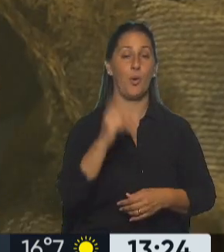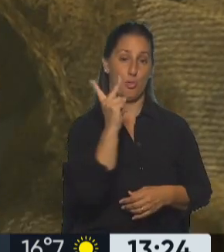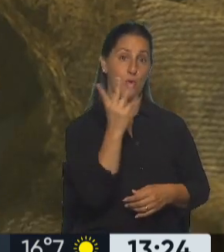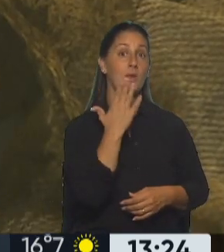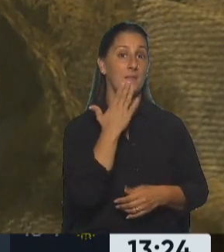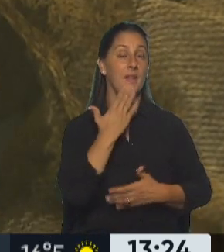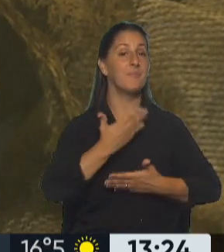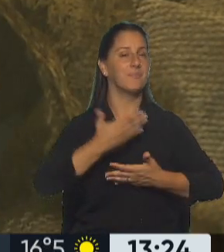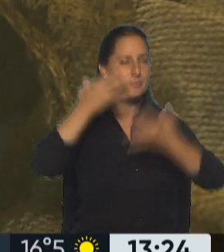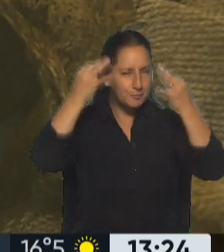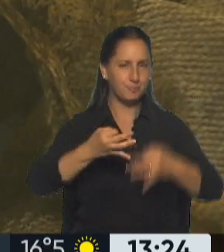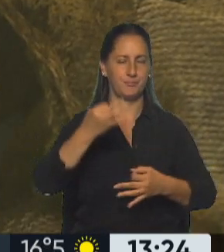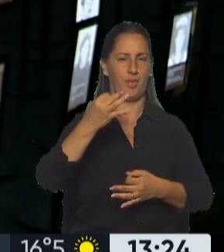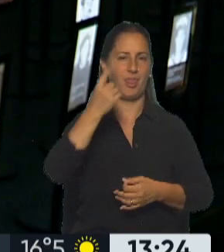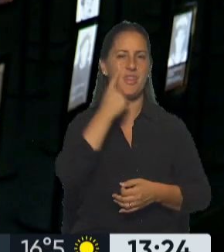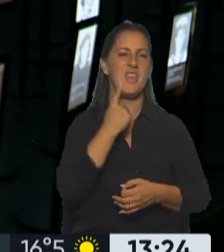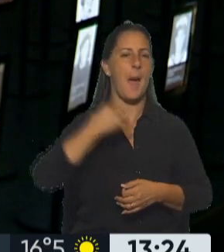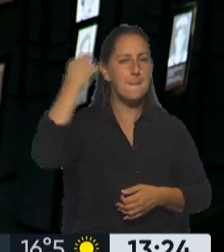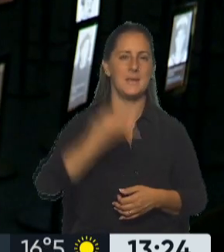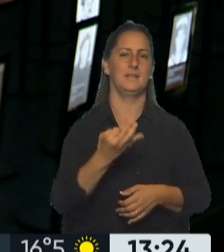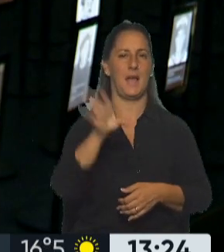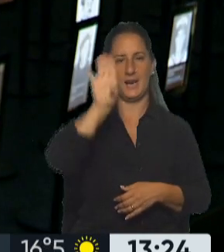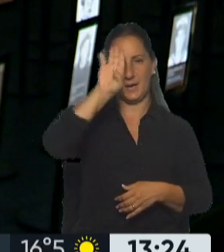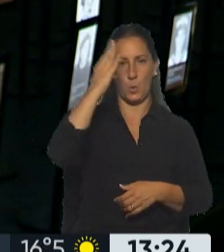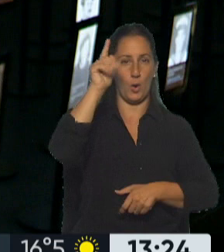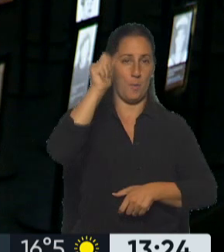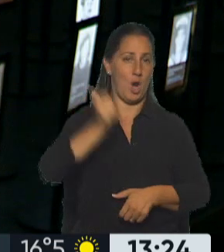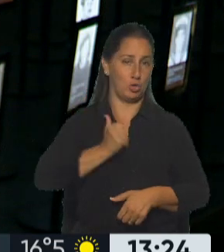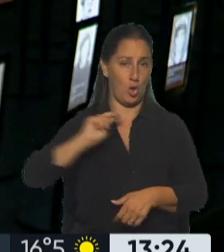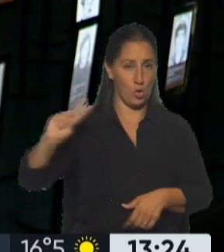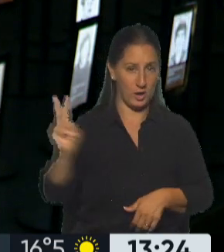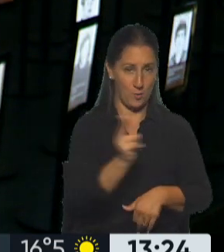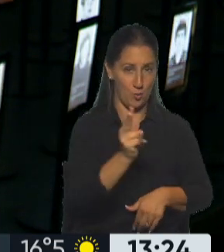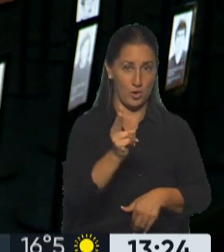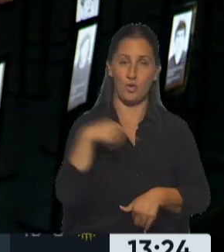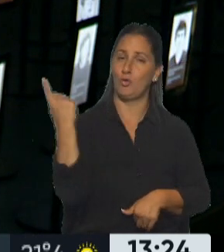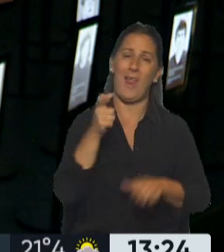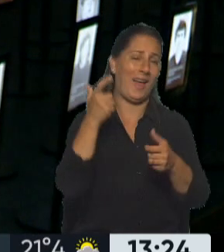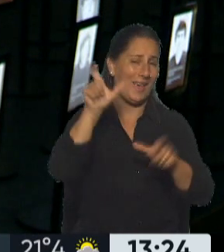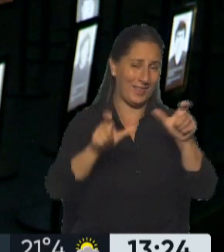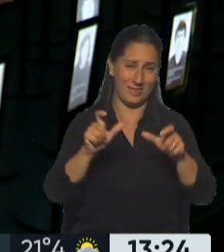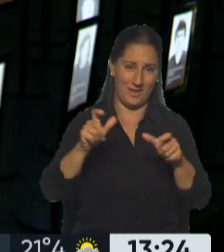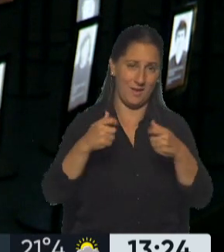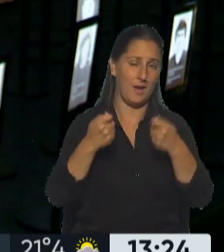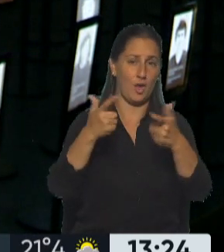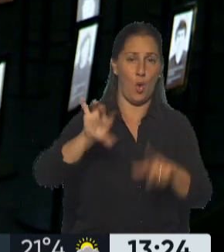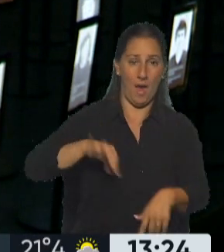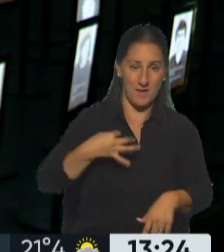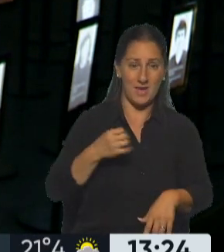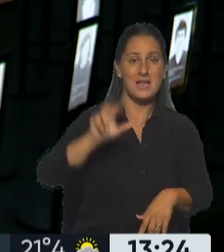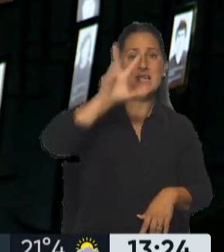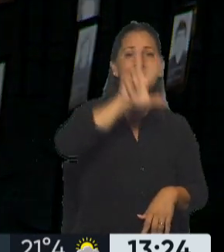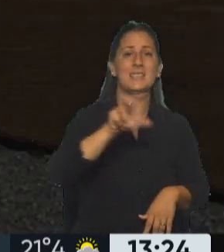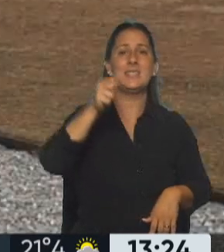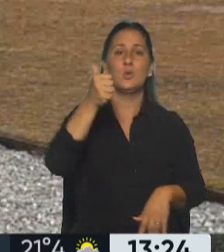un día concreto en el calendario para recordar a los caídos y a todos nuestros héroes, hay 364